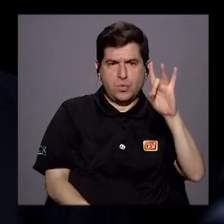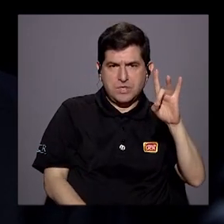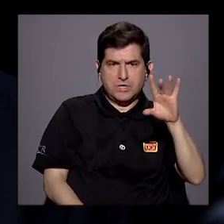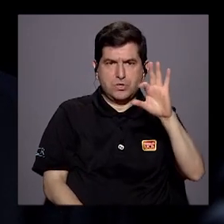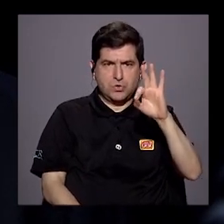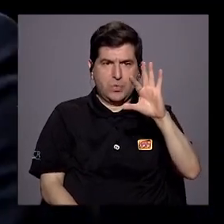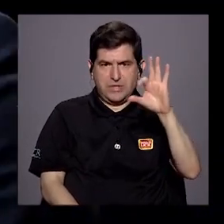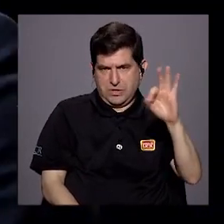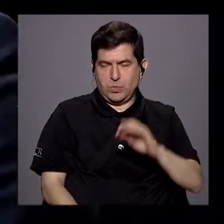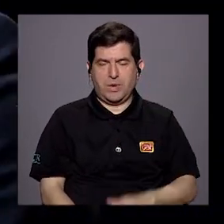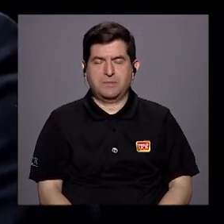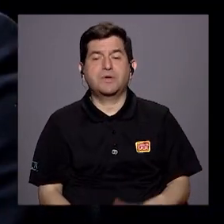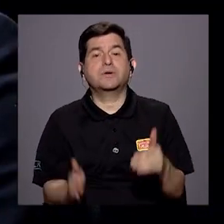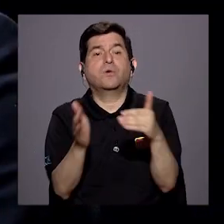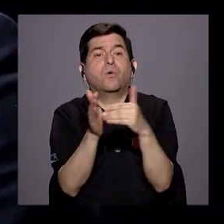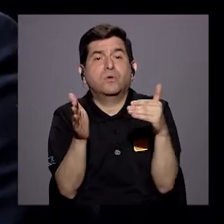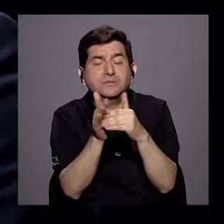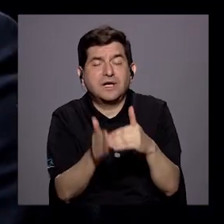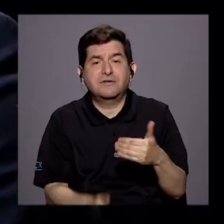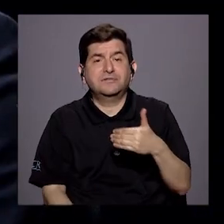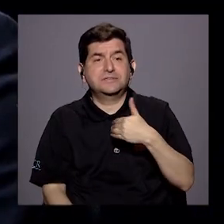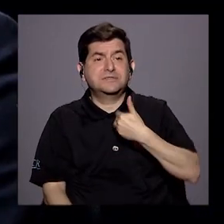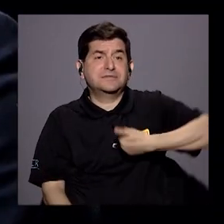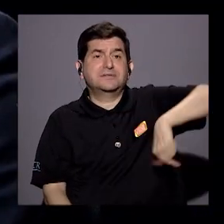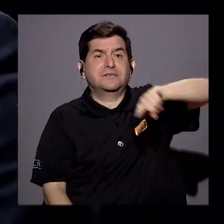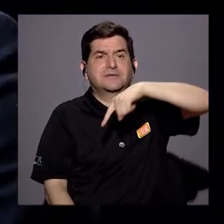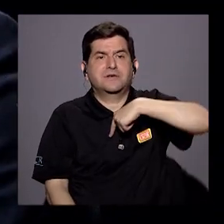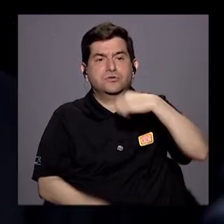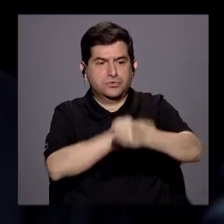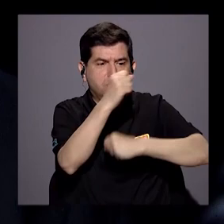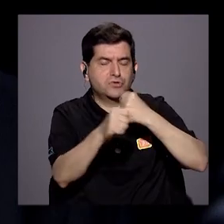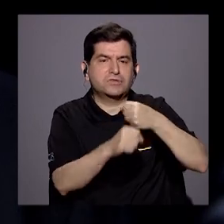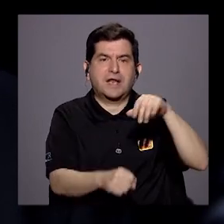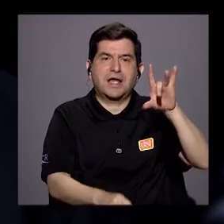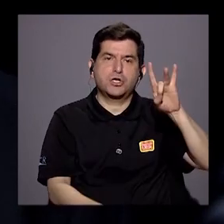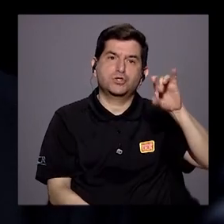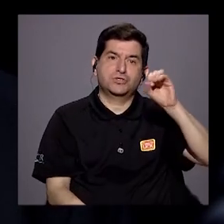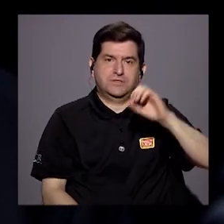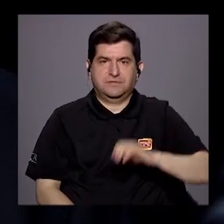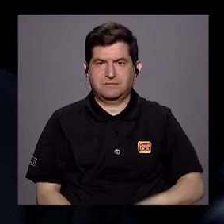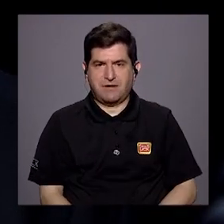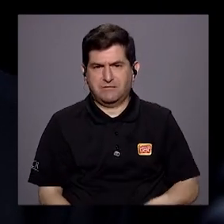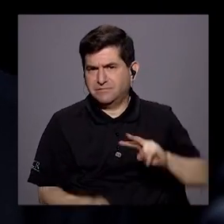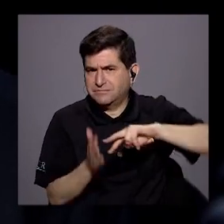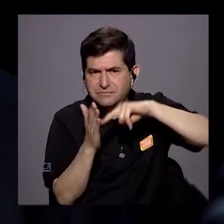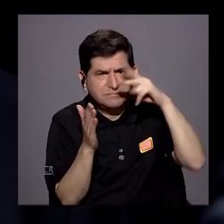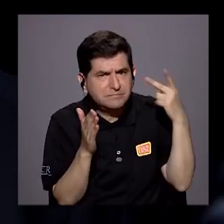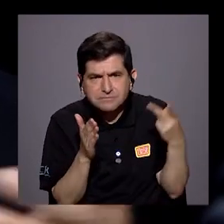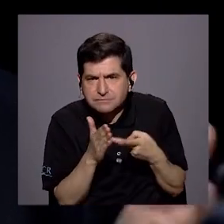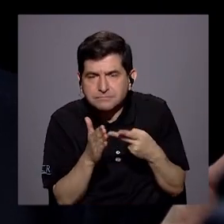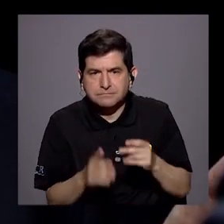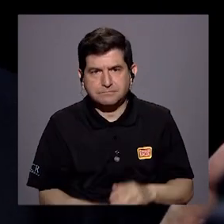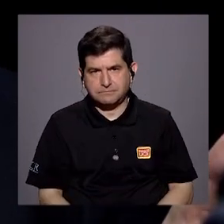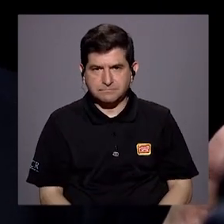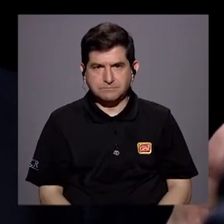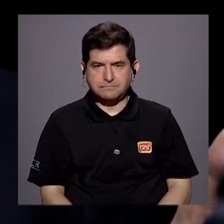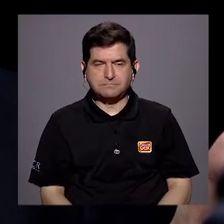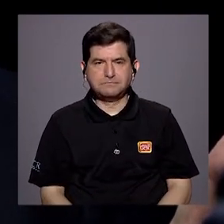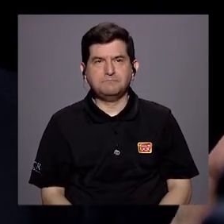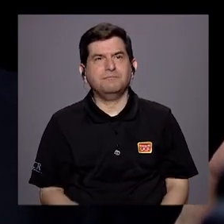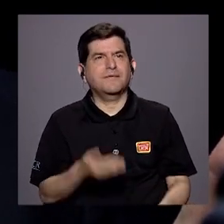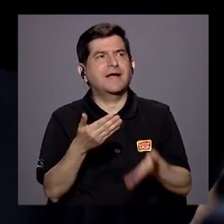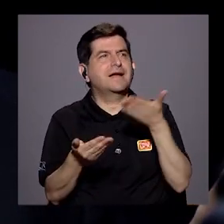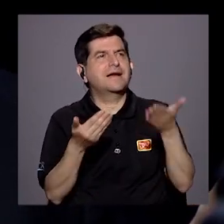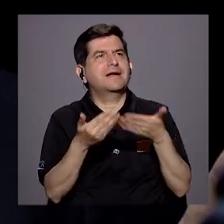98 99 que volvimos a lo que teníamos en el 80 y eso significa que